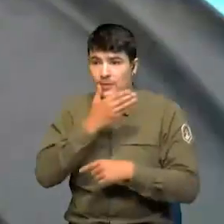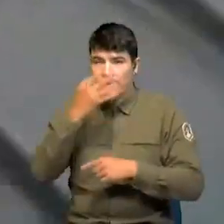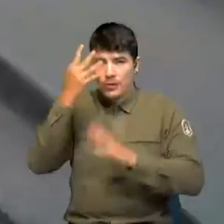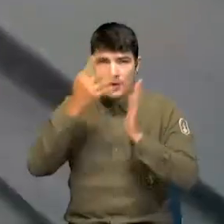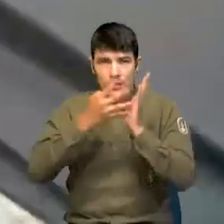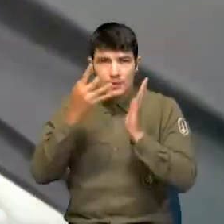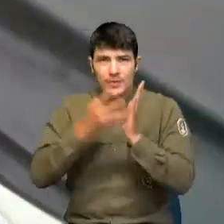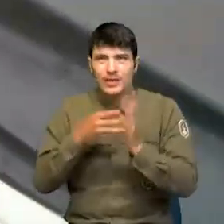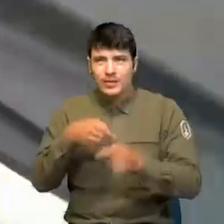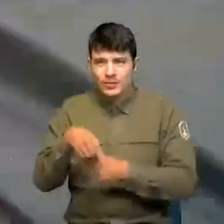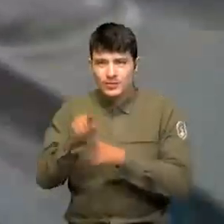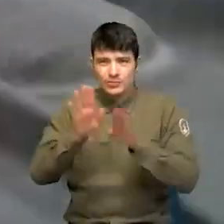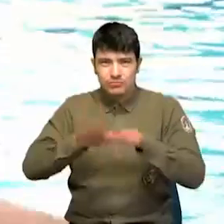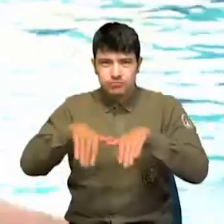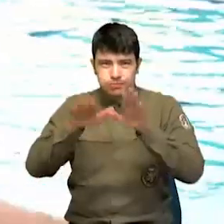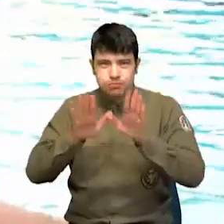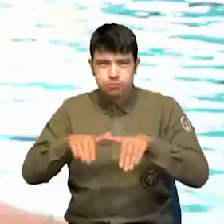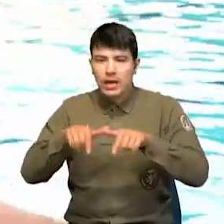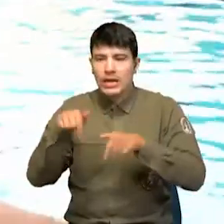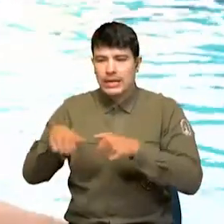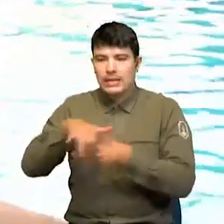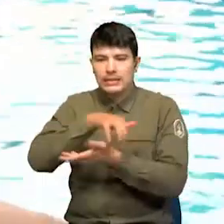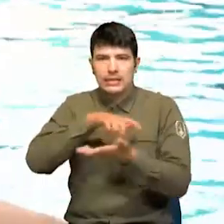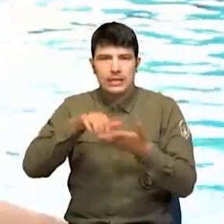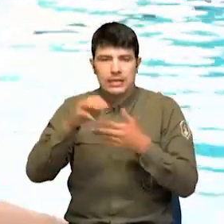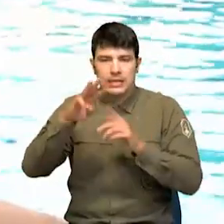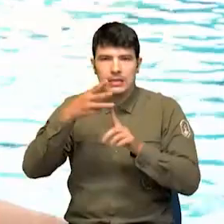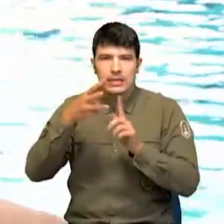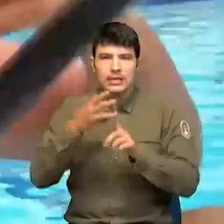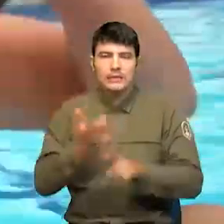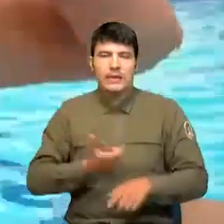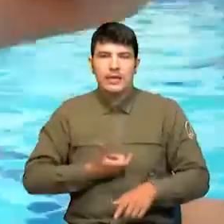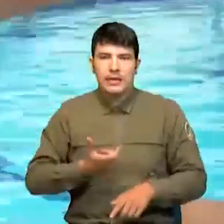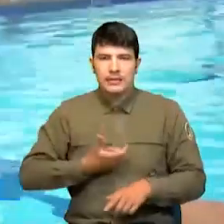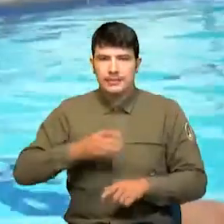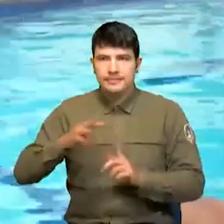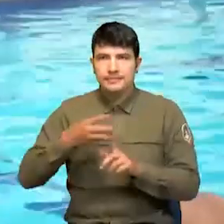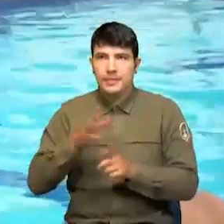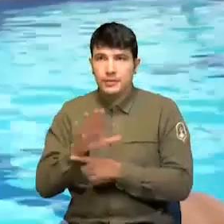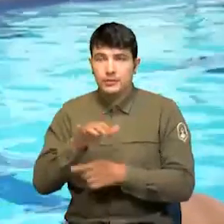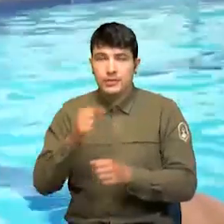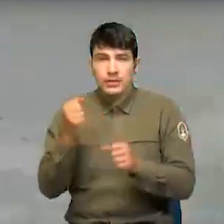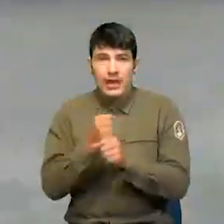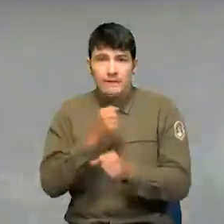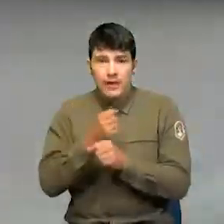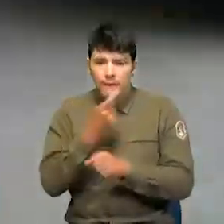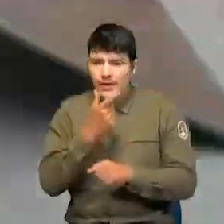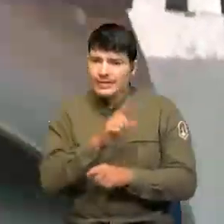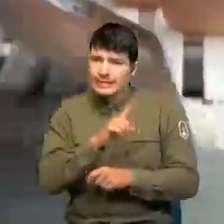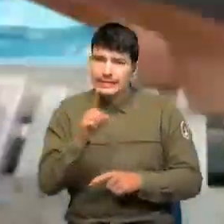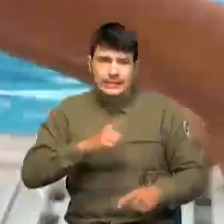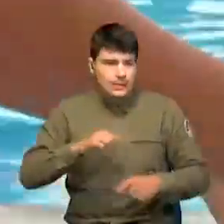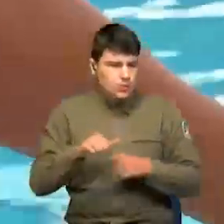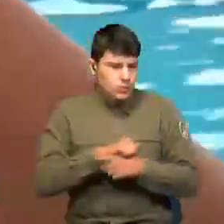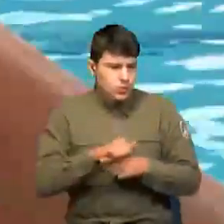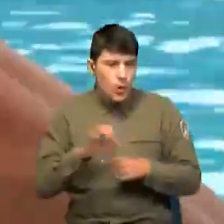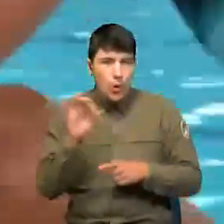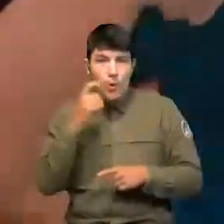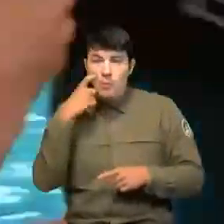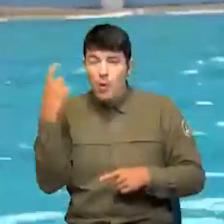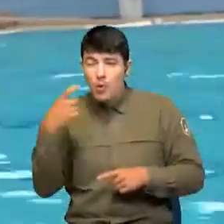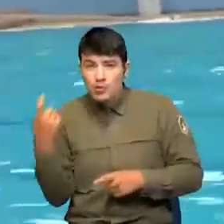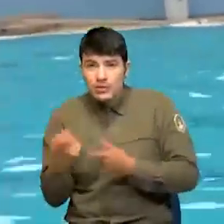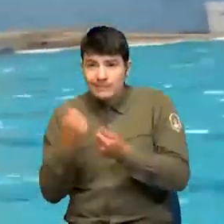4.000 vialetas, en Santander se cuenta en el tercer puesto con medalla de bronce. El trabajo no ha sido fácil, la consecución de los recursos el